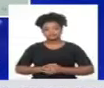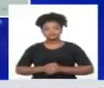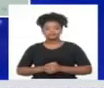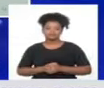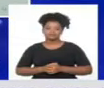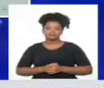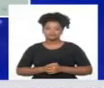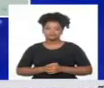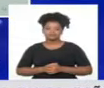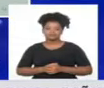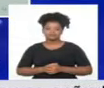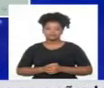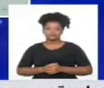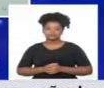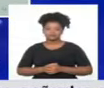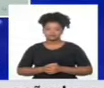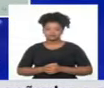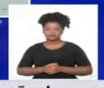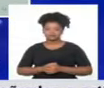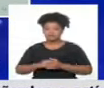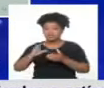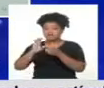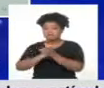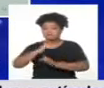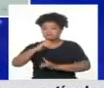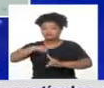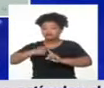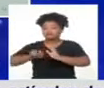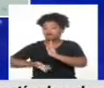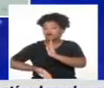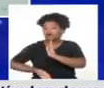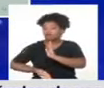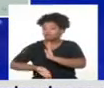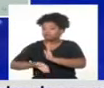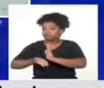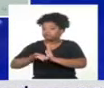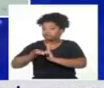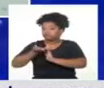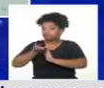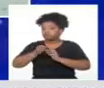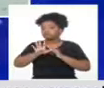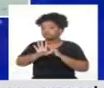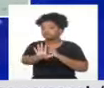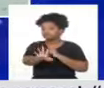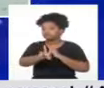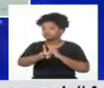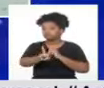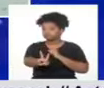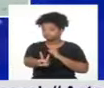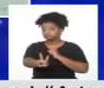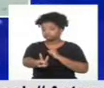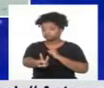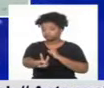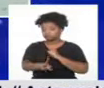Matanzas incrementa nuevamente el número de casos autóctonos, 52 en el día de